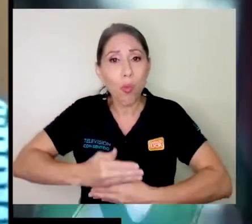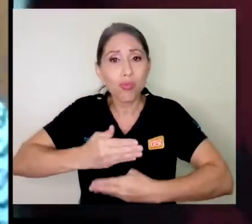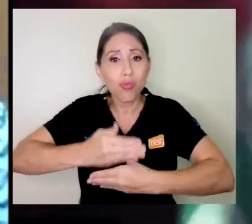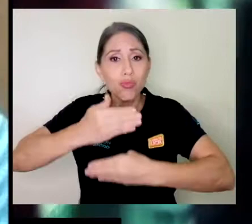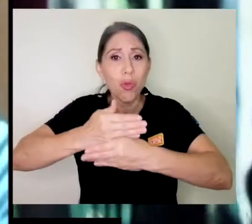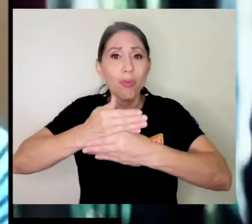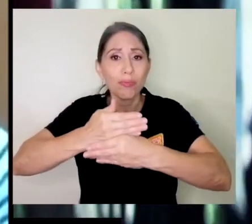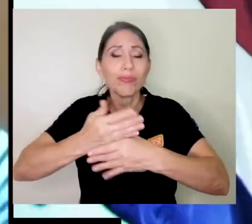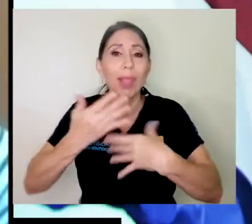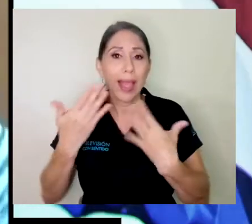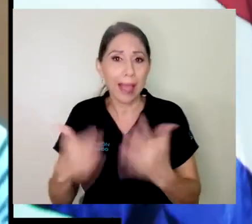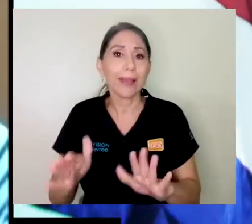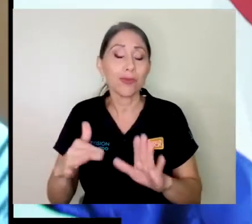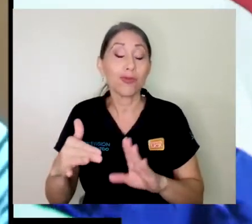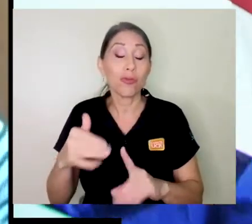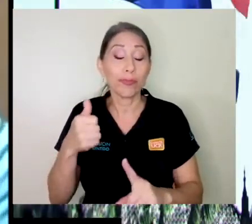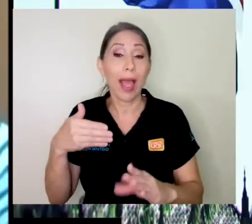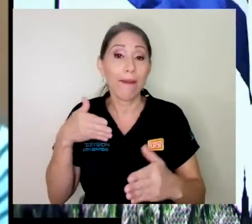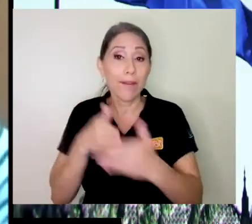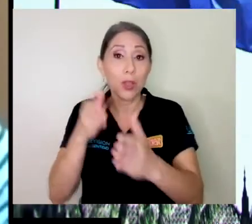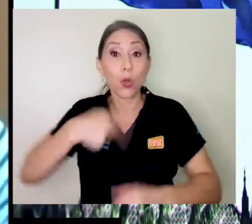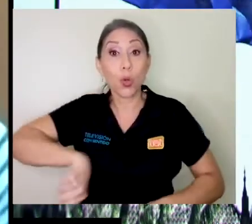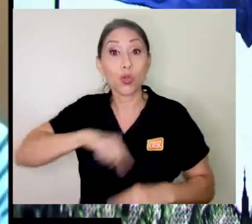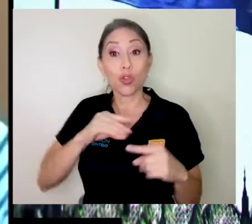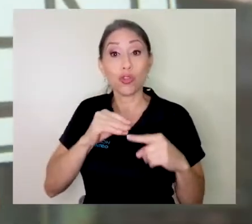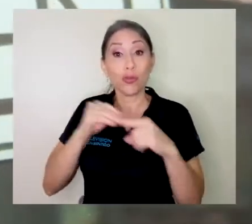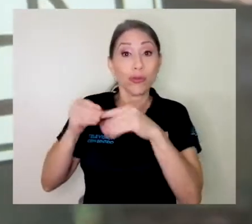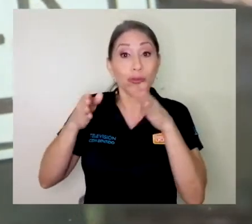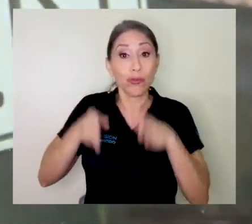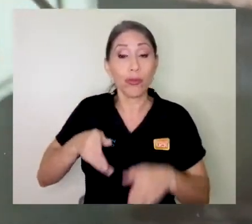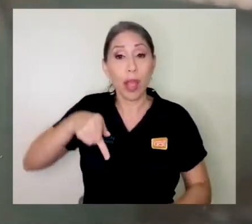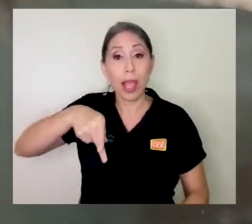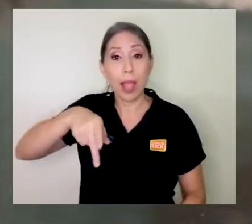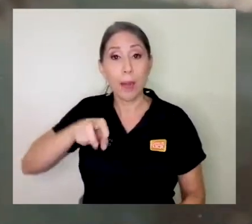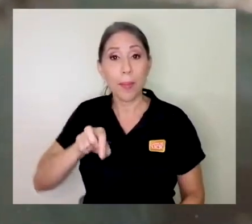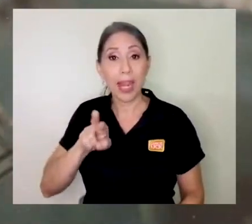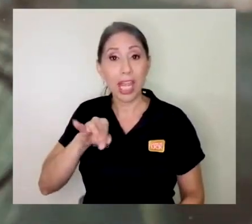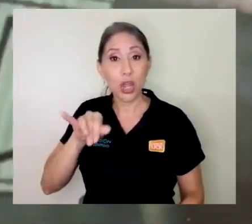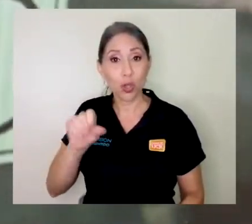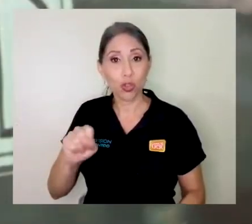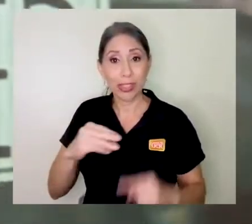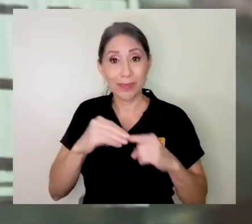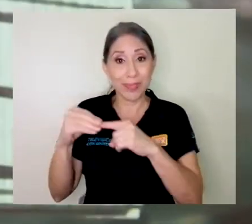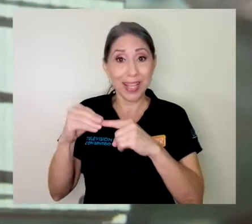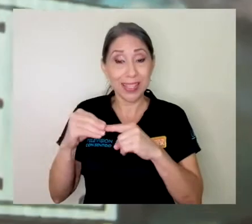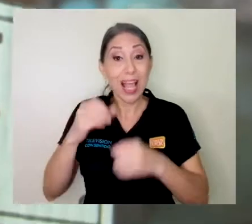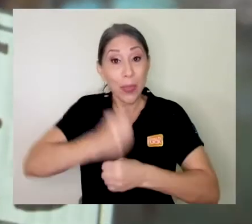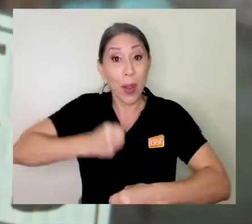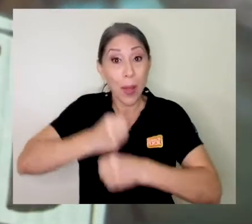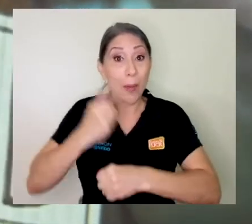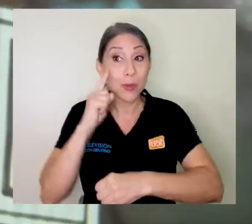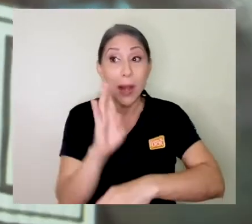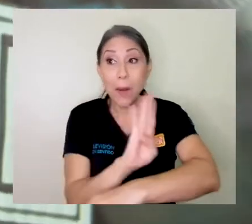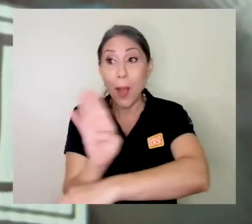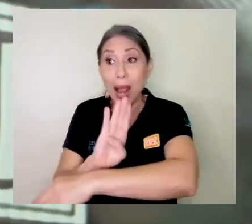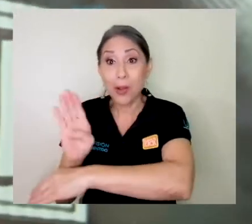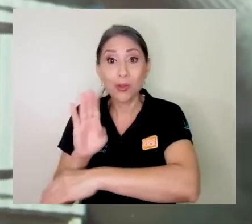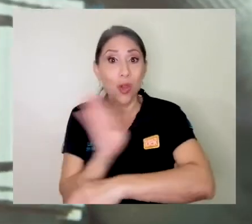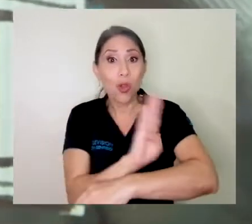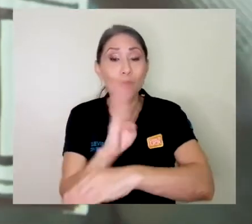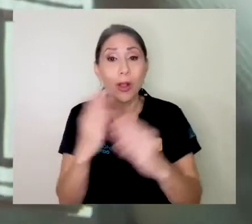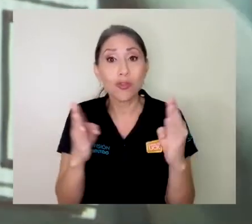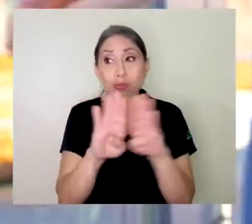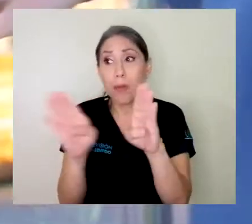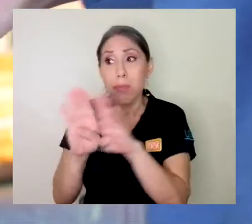lado nos vimos afectados. Nosotros somos peritos, trabajamos para bancos. Al los bancos cerrarse, se cerraron las